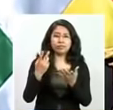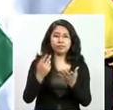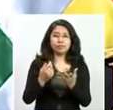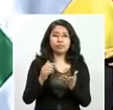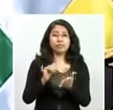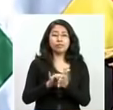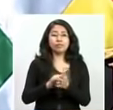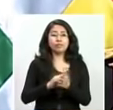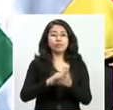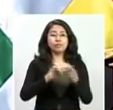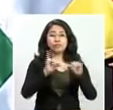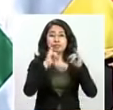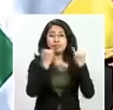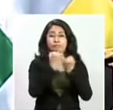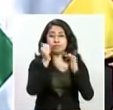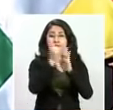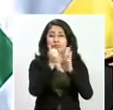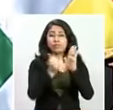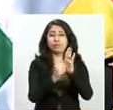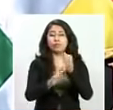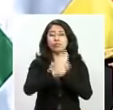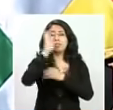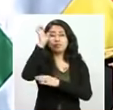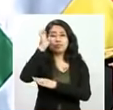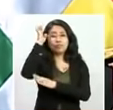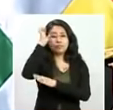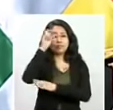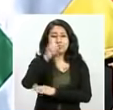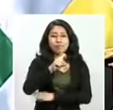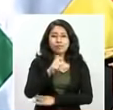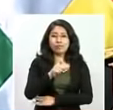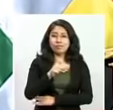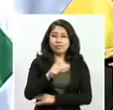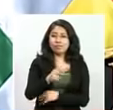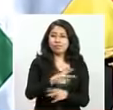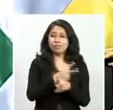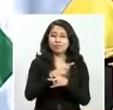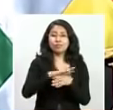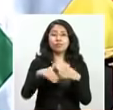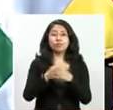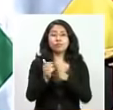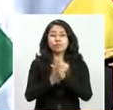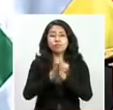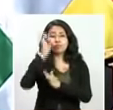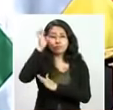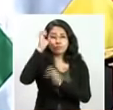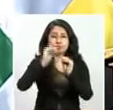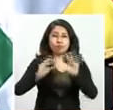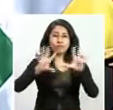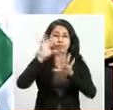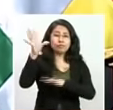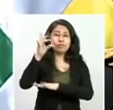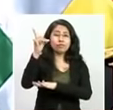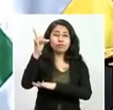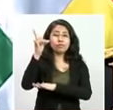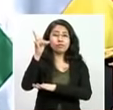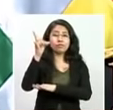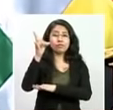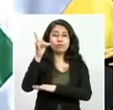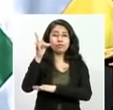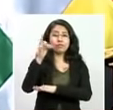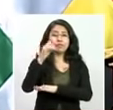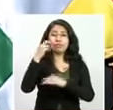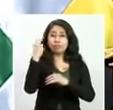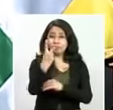que nuestra Procuraduría debe velar por los intereses del Estado Plurinacional en